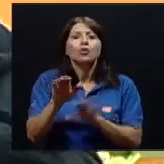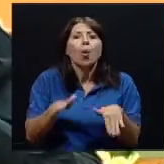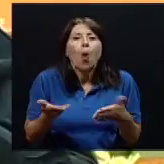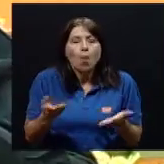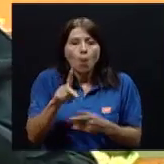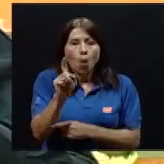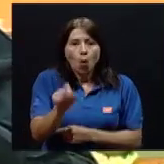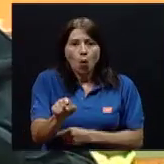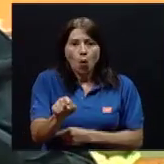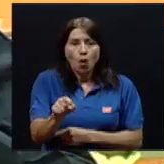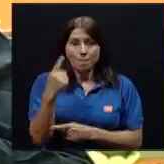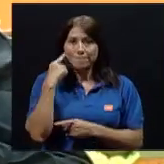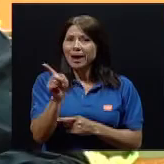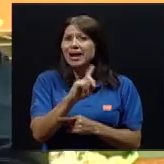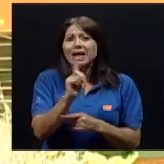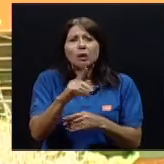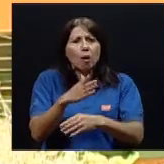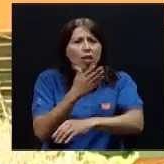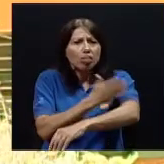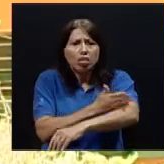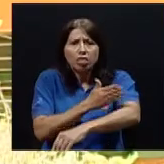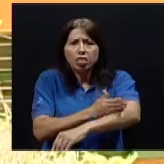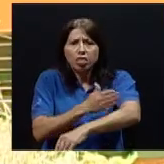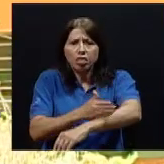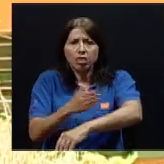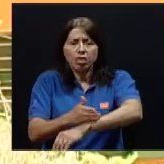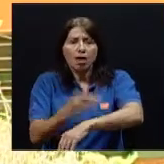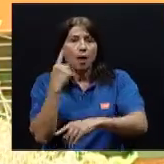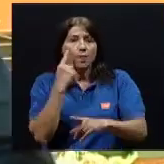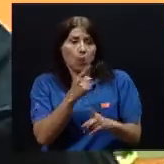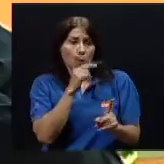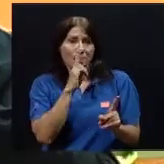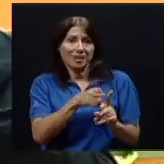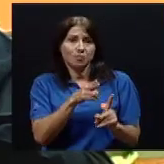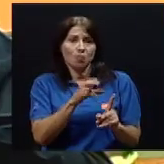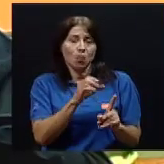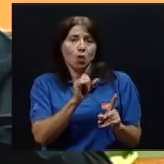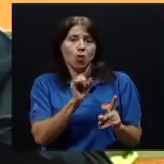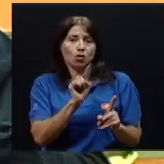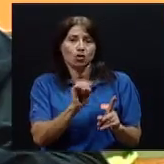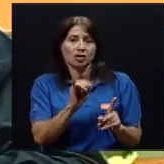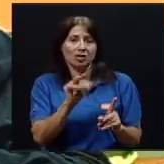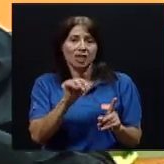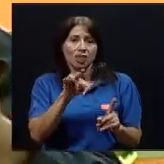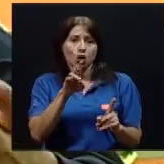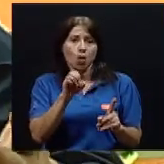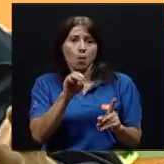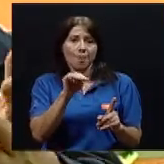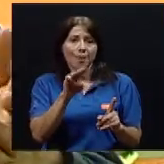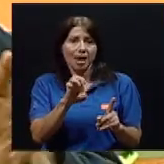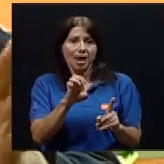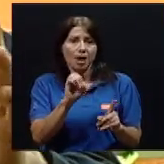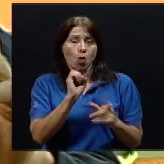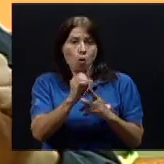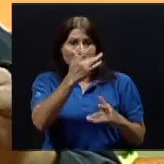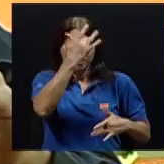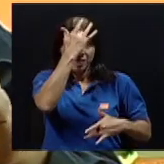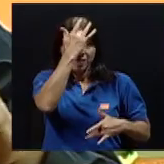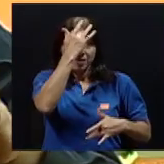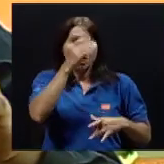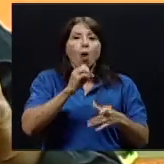tanto por ese síndrome como tal, como por otras causas? Entonces, yo ya tengo que, como profesional y como paciente también,